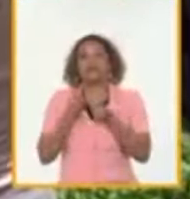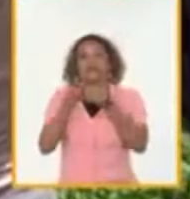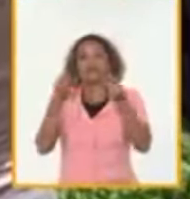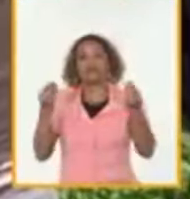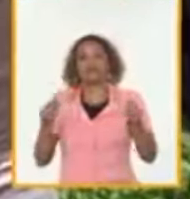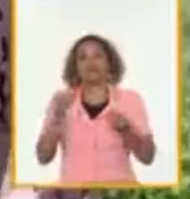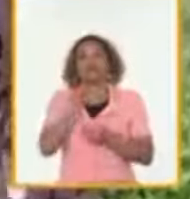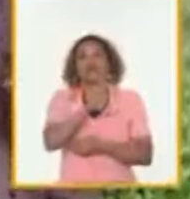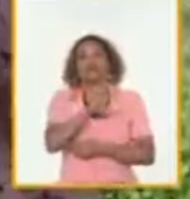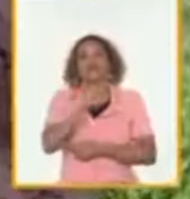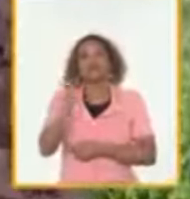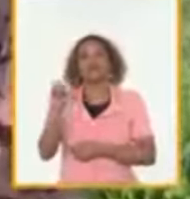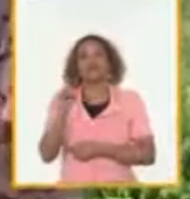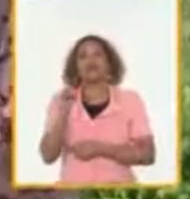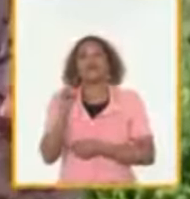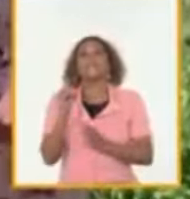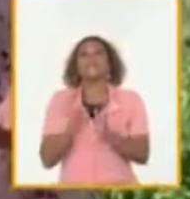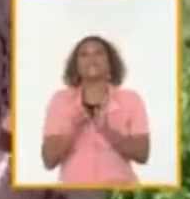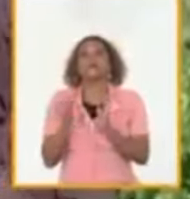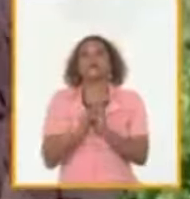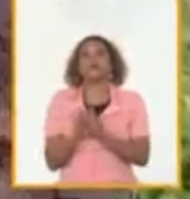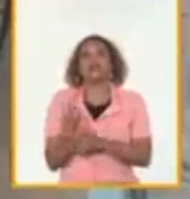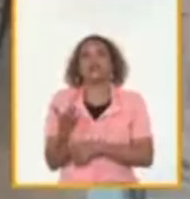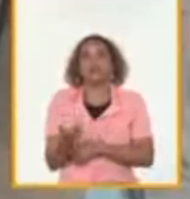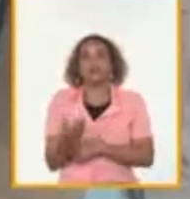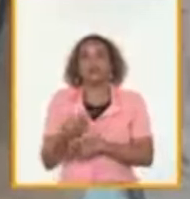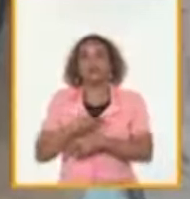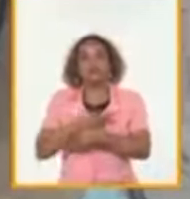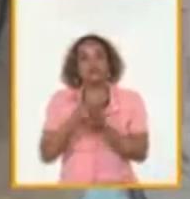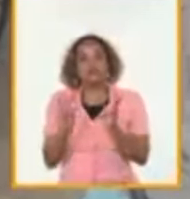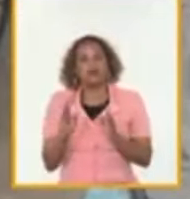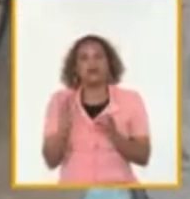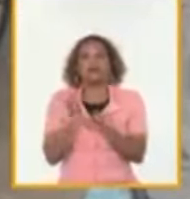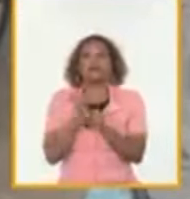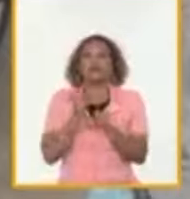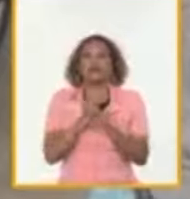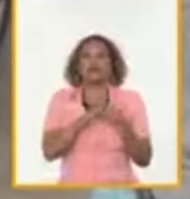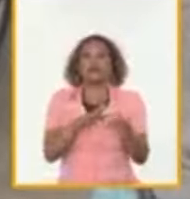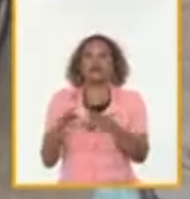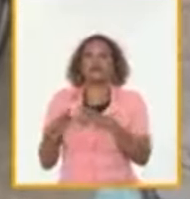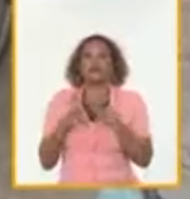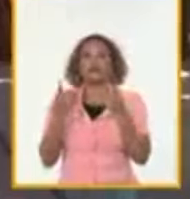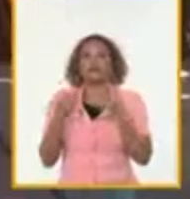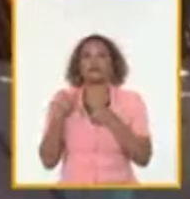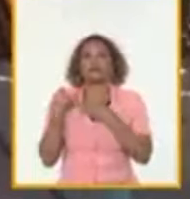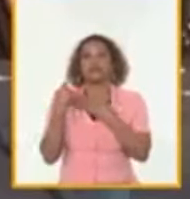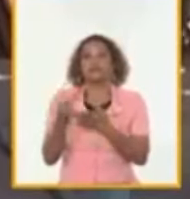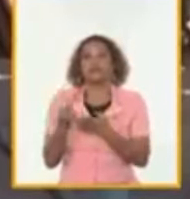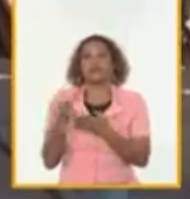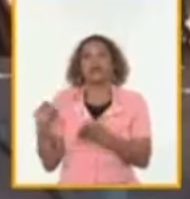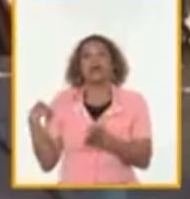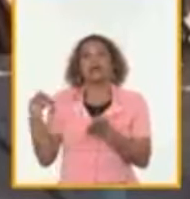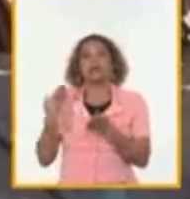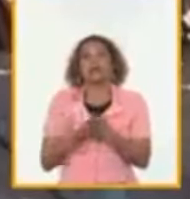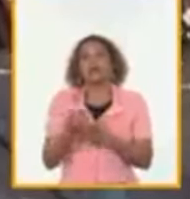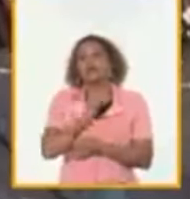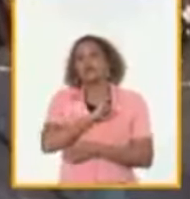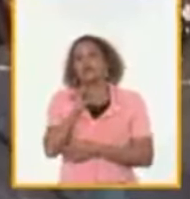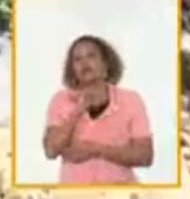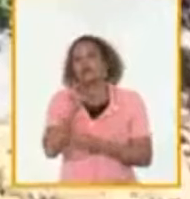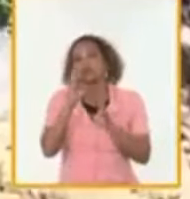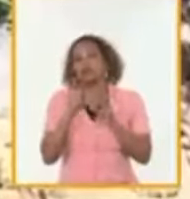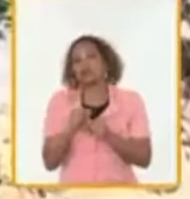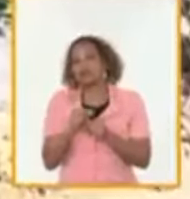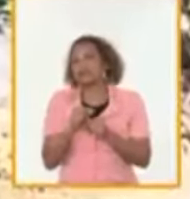400 millones de pesos a trabajar en las comunidades en situación de vulnerabilidad que hemos logrado todo lo que pretendemos no lo